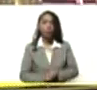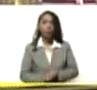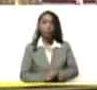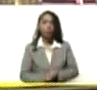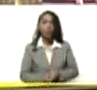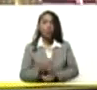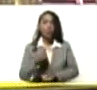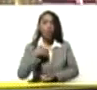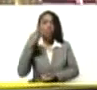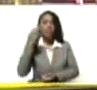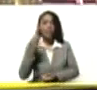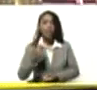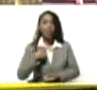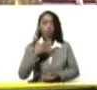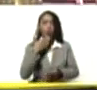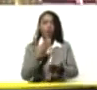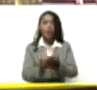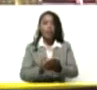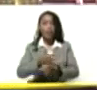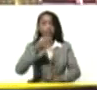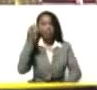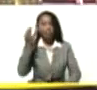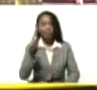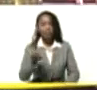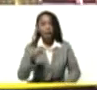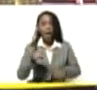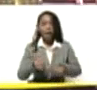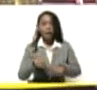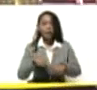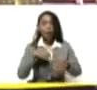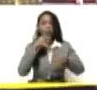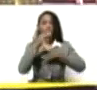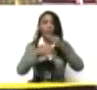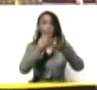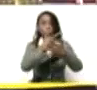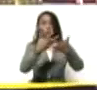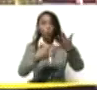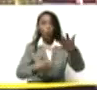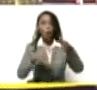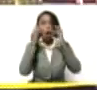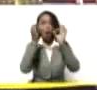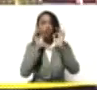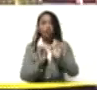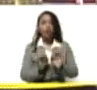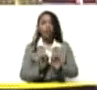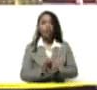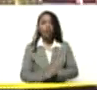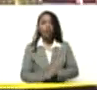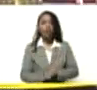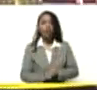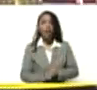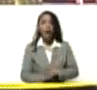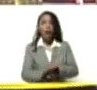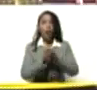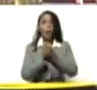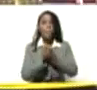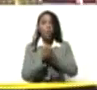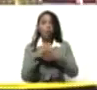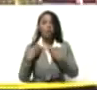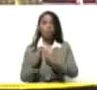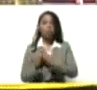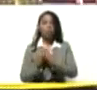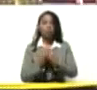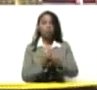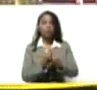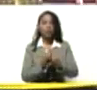Yo de verdad quiero agradecer en este discurso solemne y oficial a los compañeros